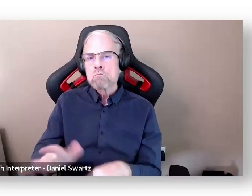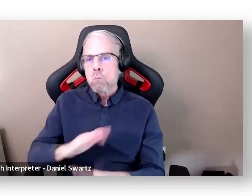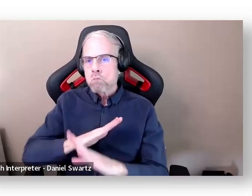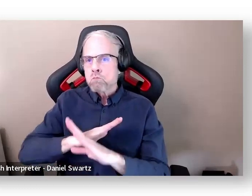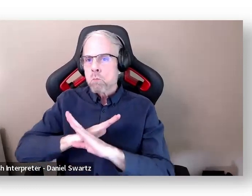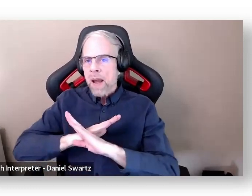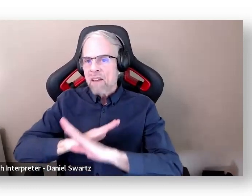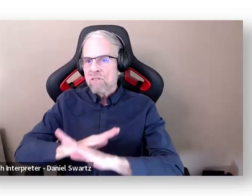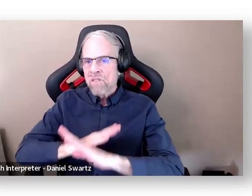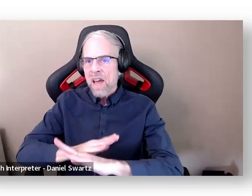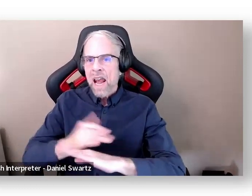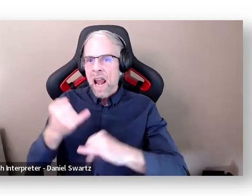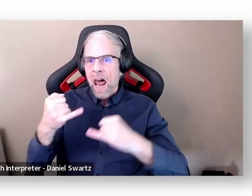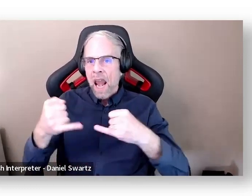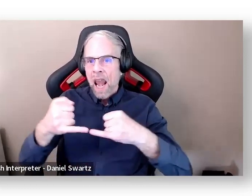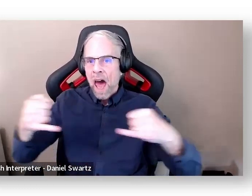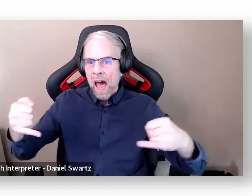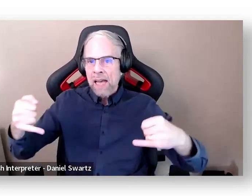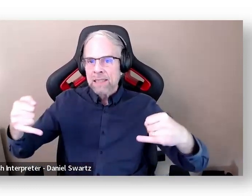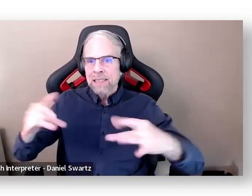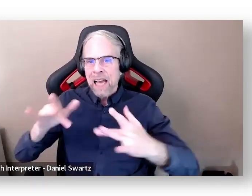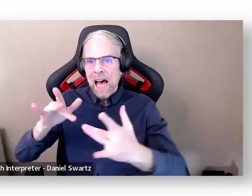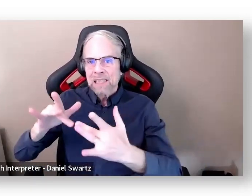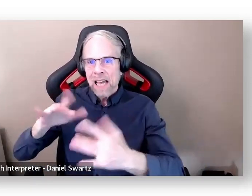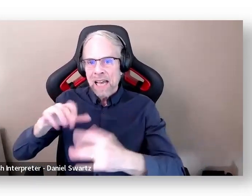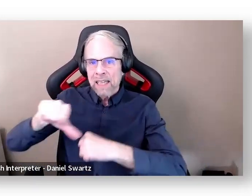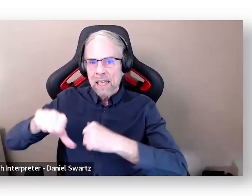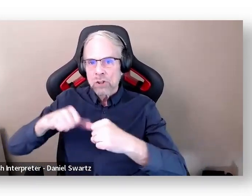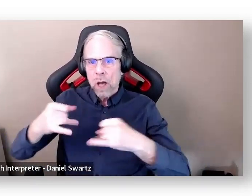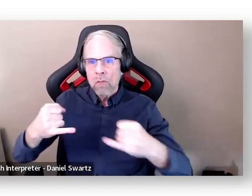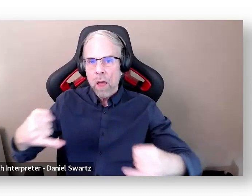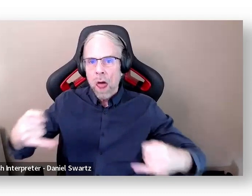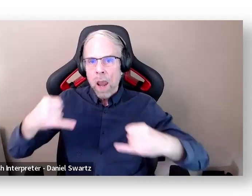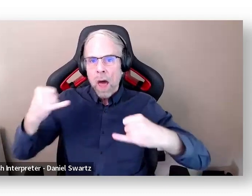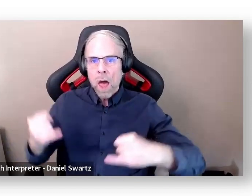van a ver el uso de espaciadores aéreos.